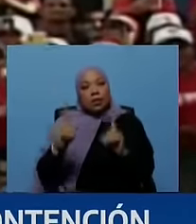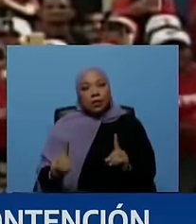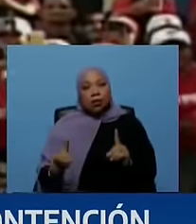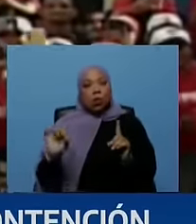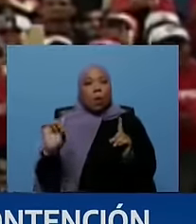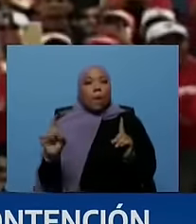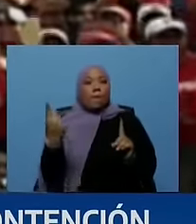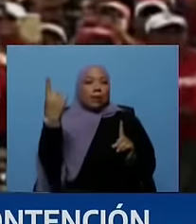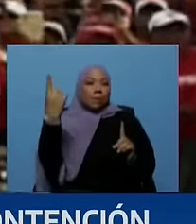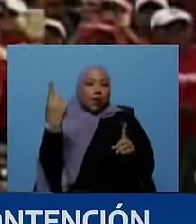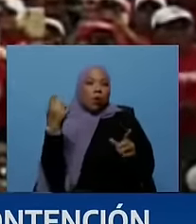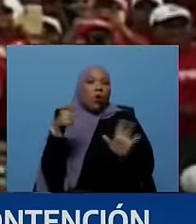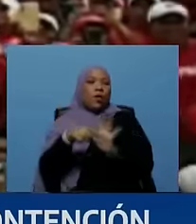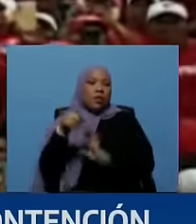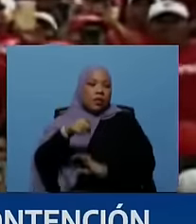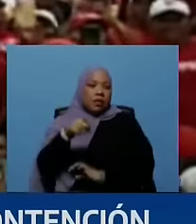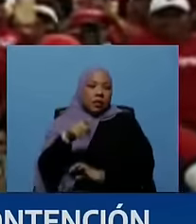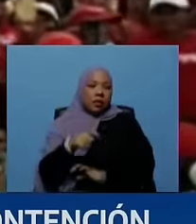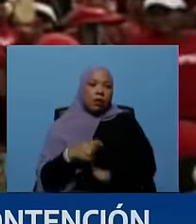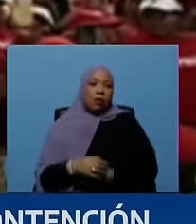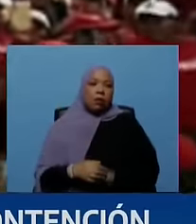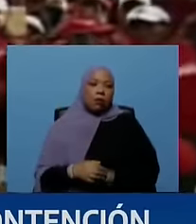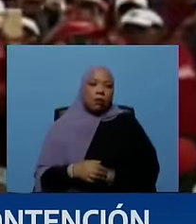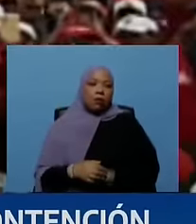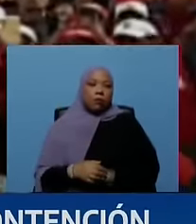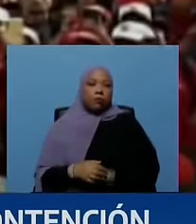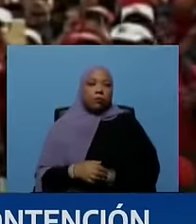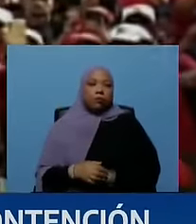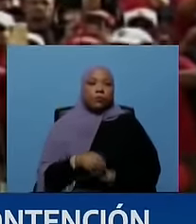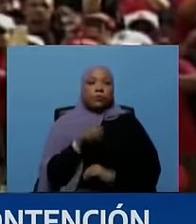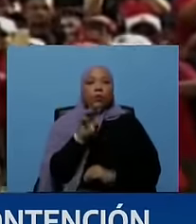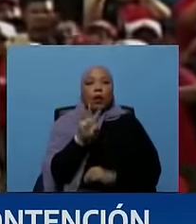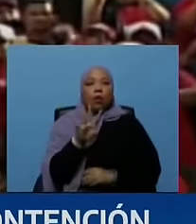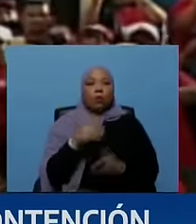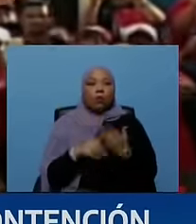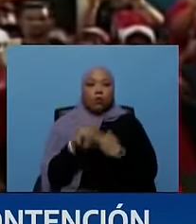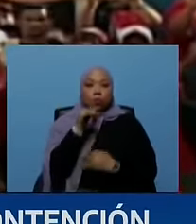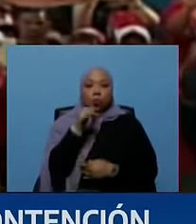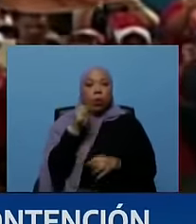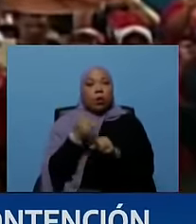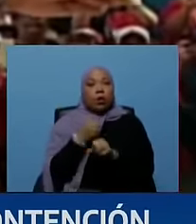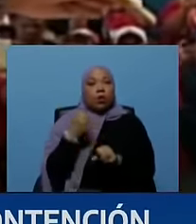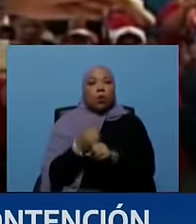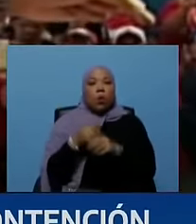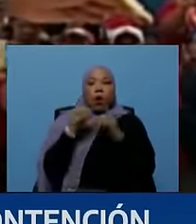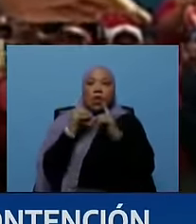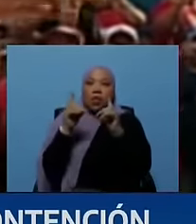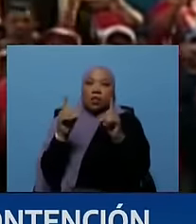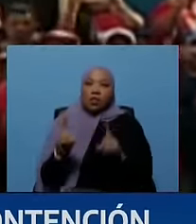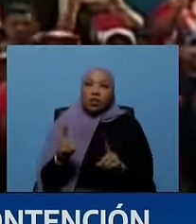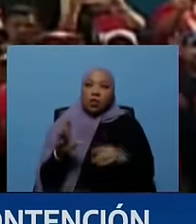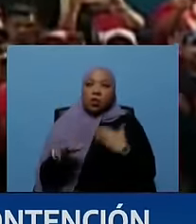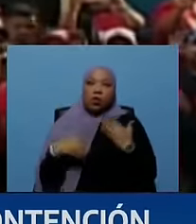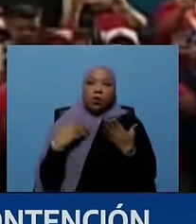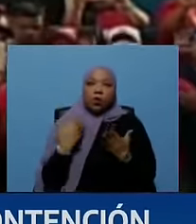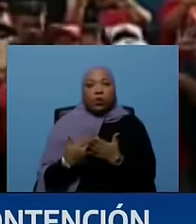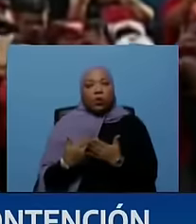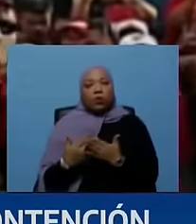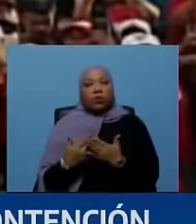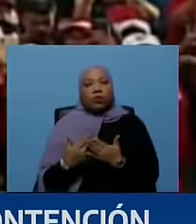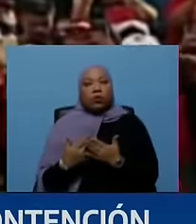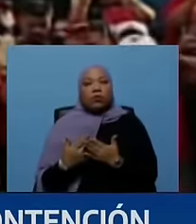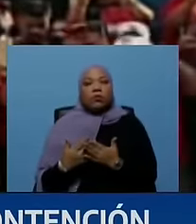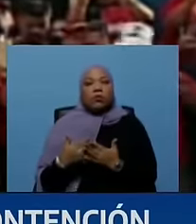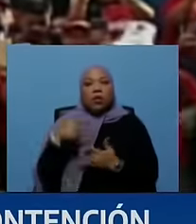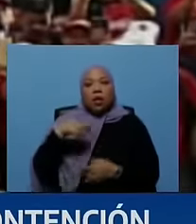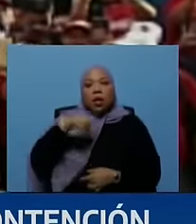prioridad. Y cada trimestre ustedes van a hacer una obra decidida por ustedes, ¿verdad?